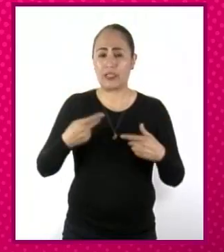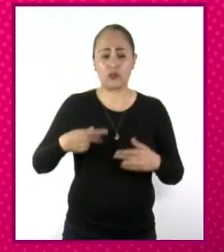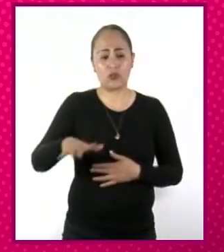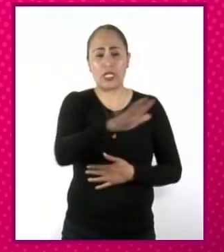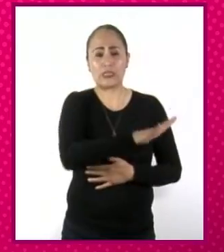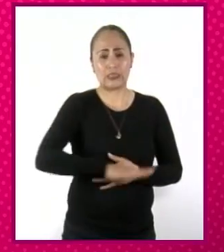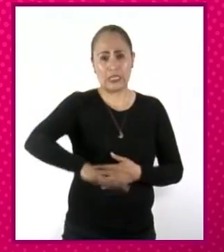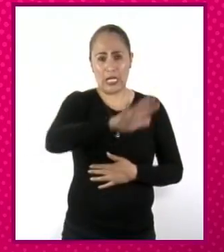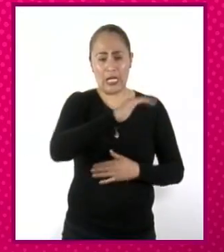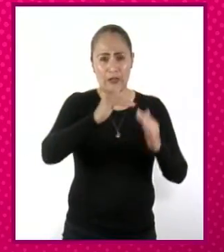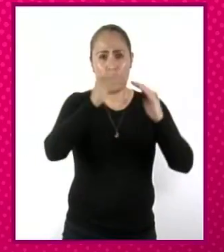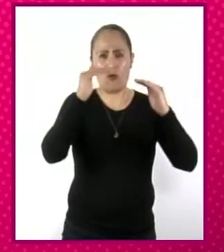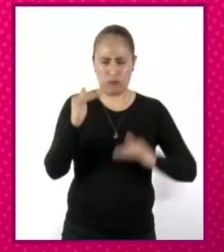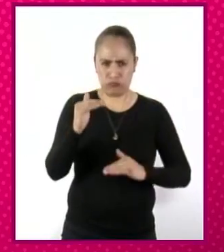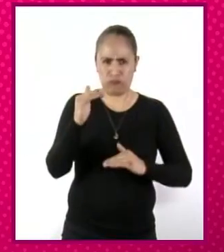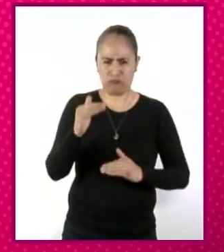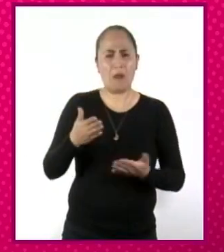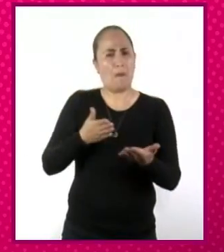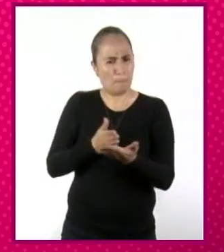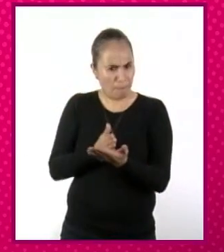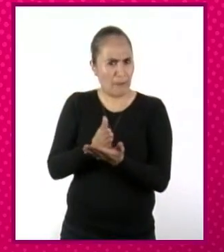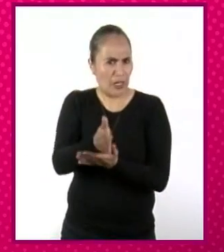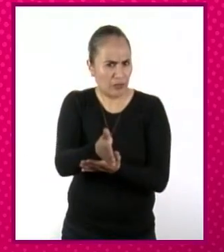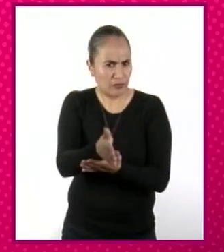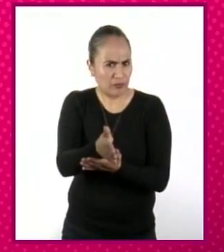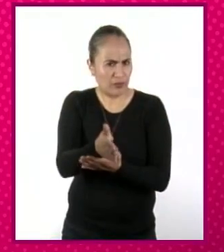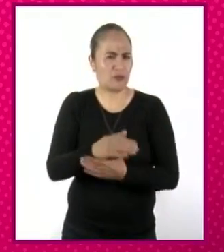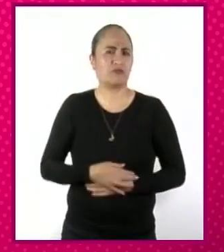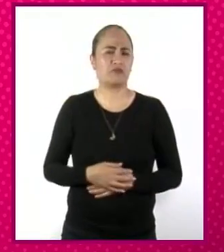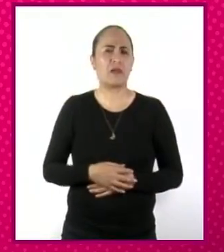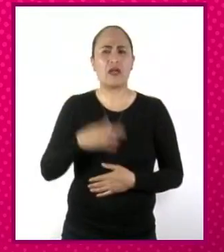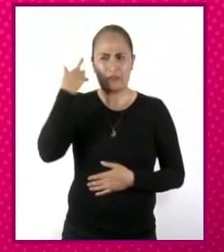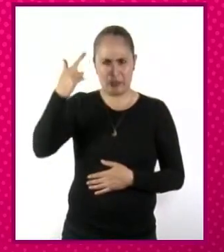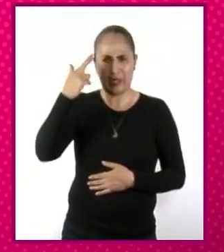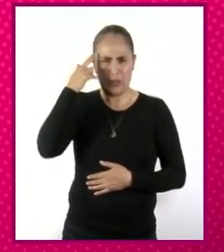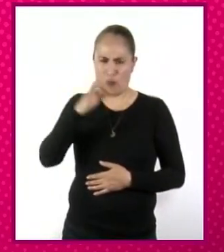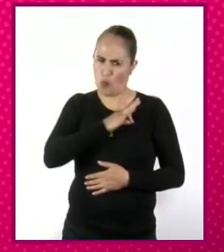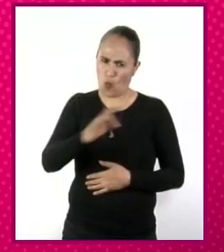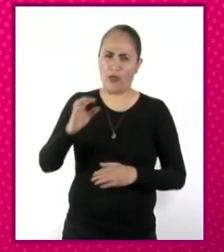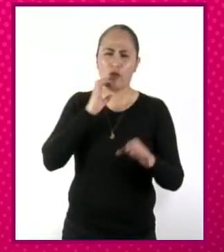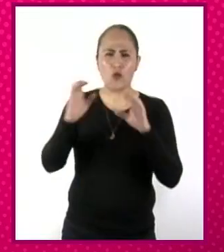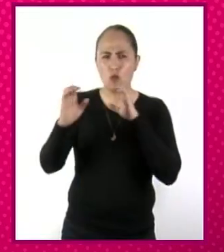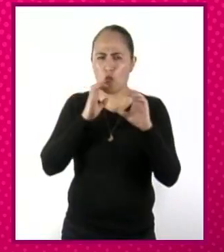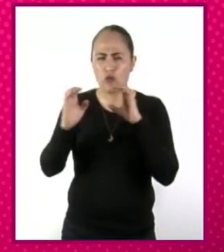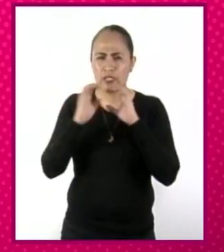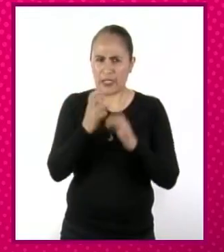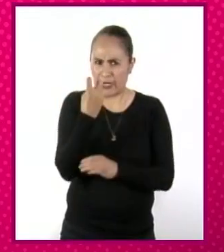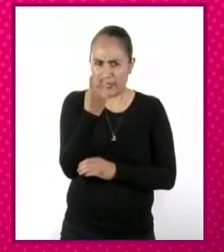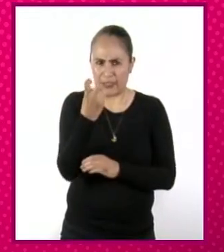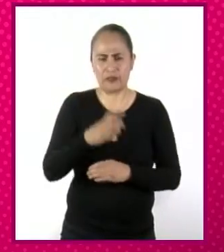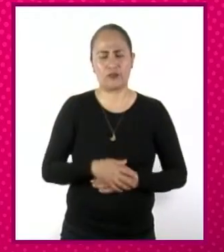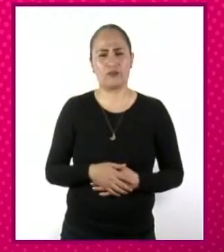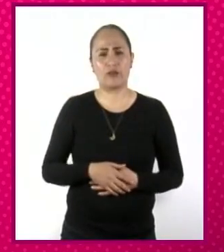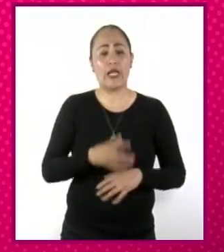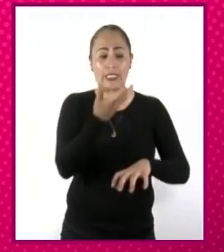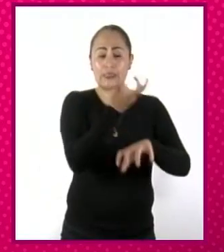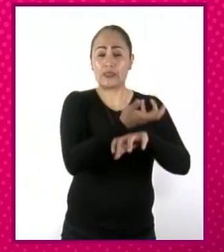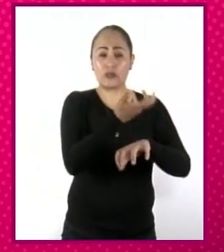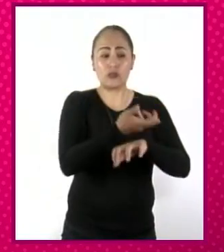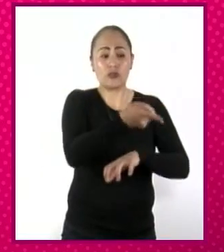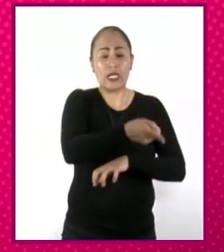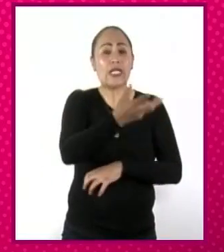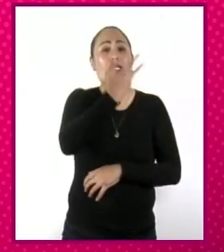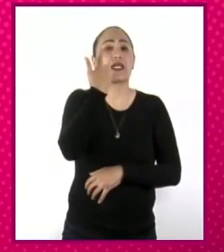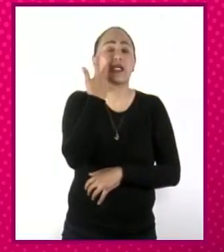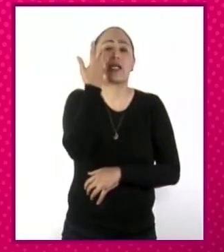súbditos, tenían un acceso directo a comunicarse con el rey. En ese momento lo que Estados Unidos buscaba,